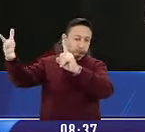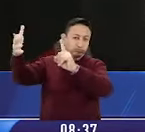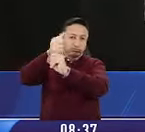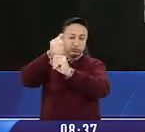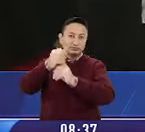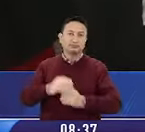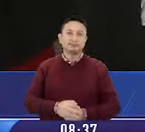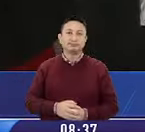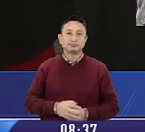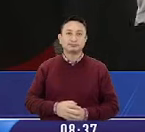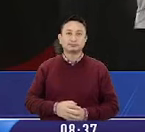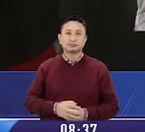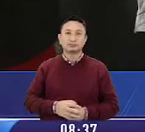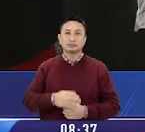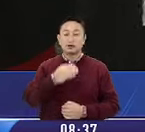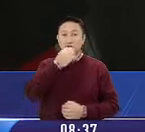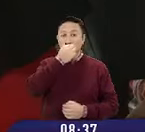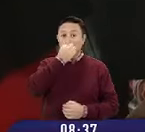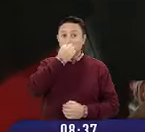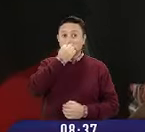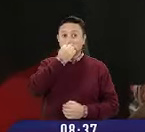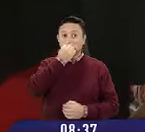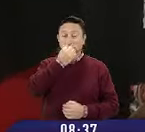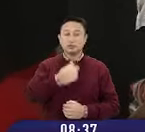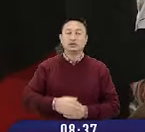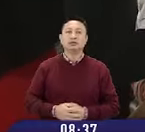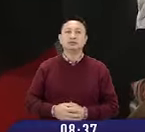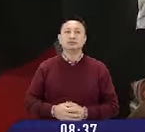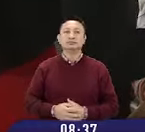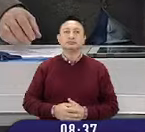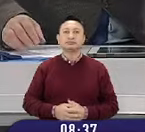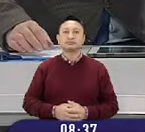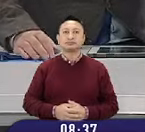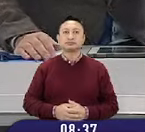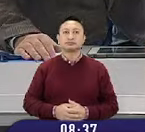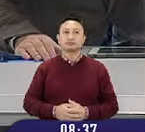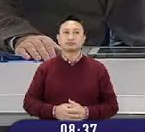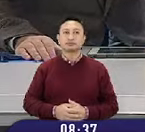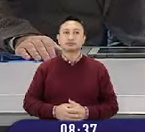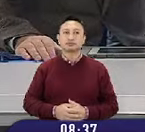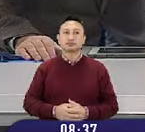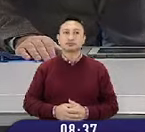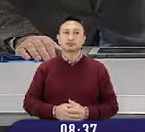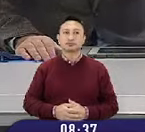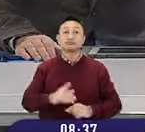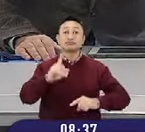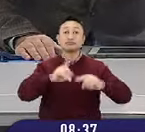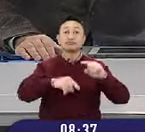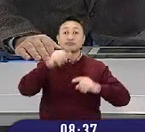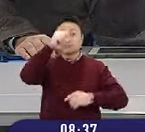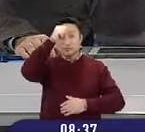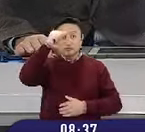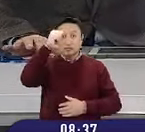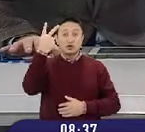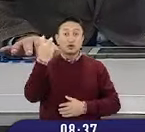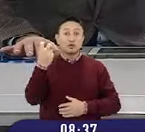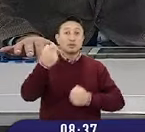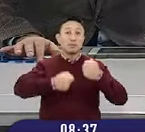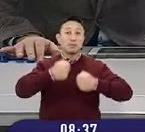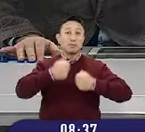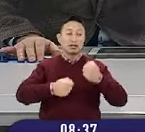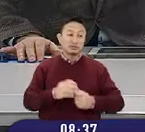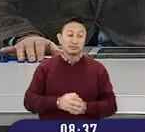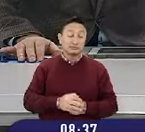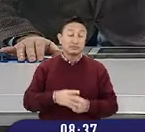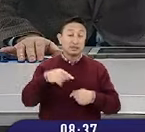Con cámaras de Miguel Casa, en Quito informó Adriana Rojas. Es que, amigos queridos, este domingo 12 de mayo se